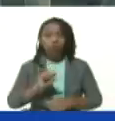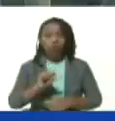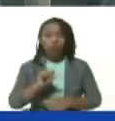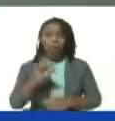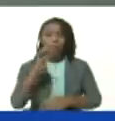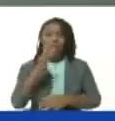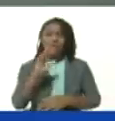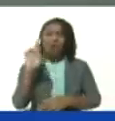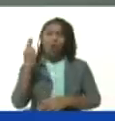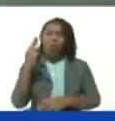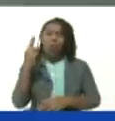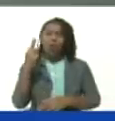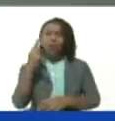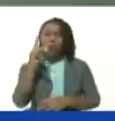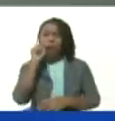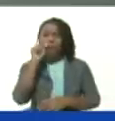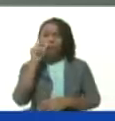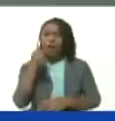uruguayo.